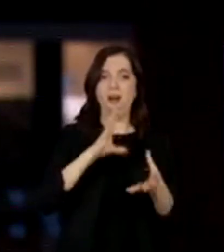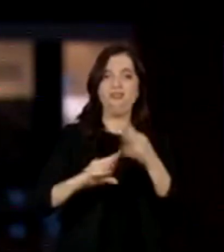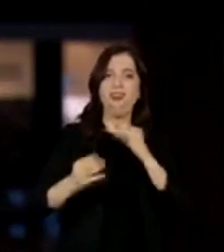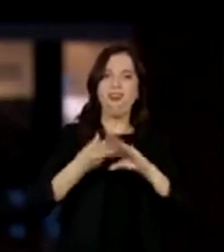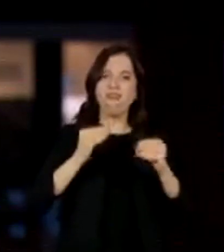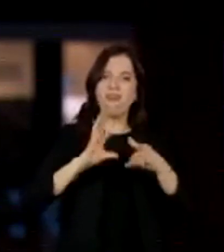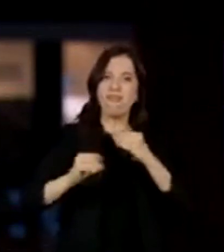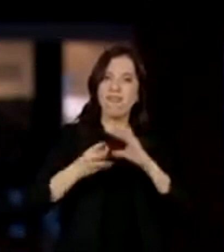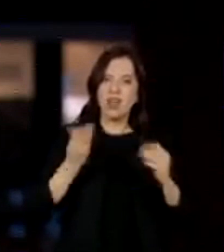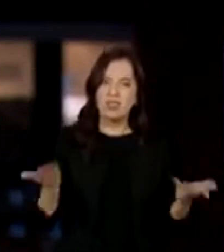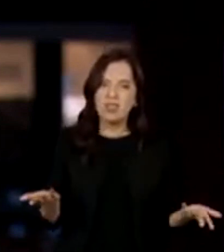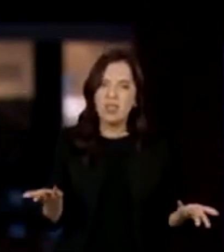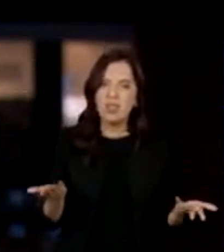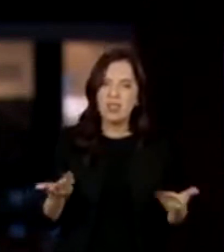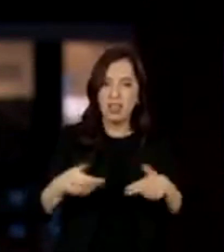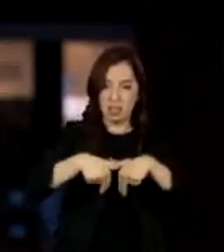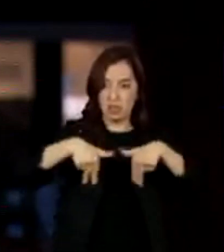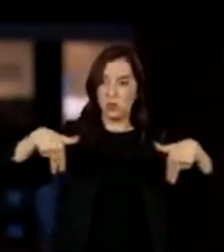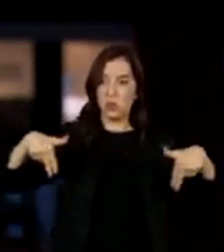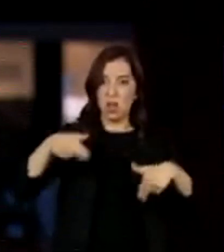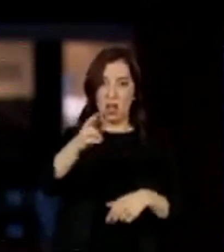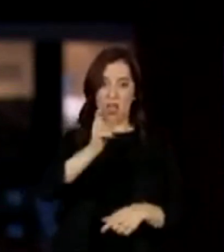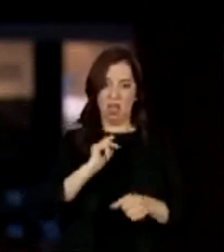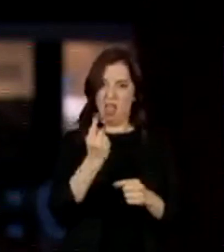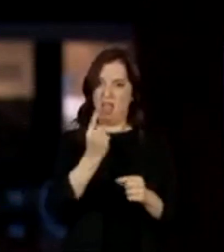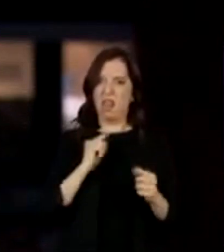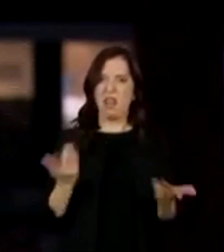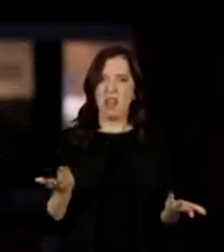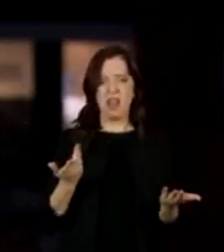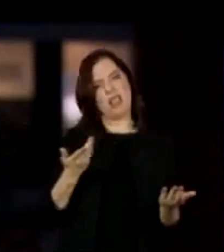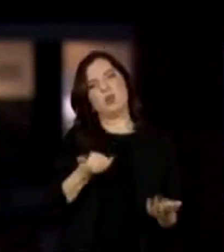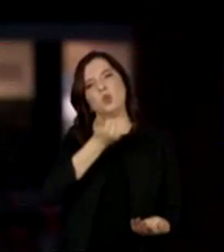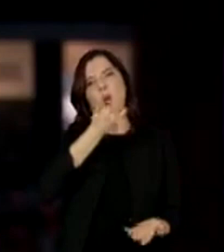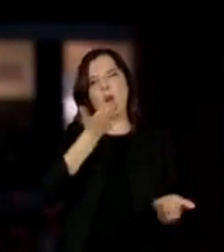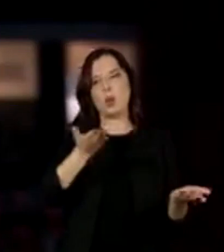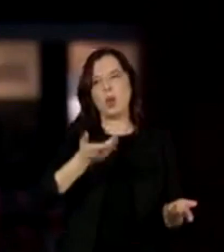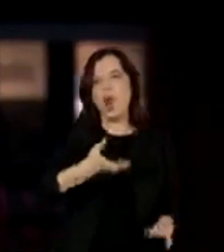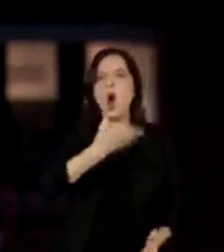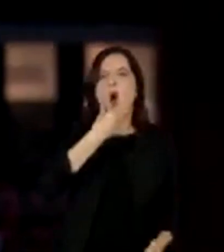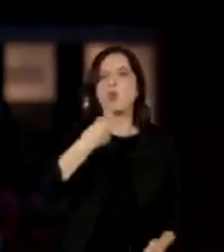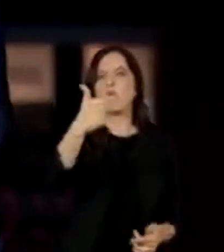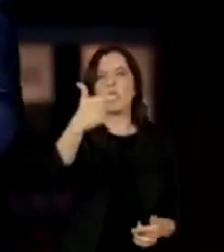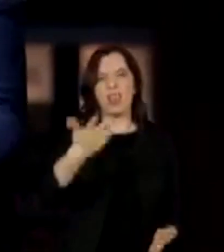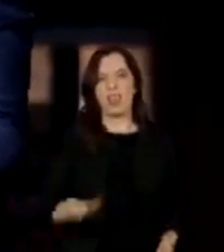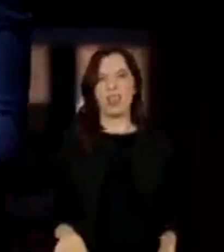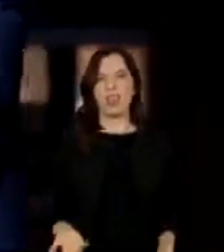dijo que no es hombre para hacerlo deonto fue